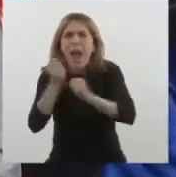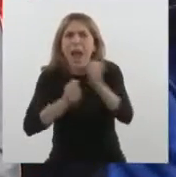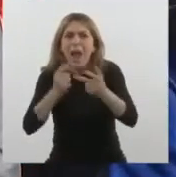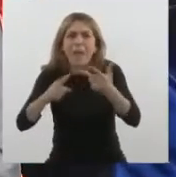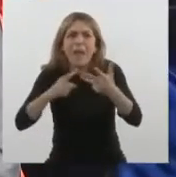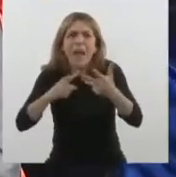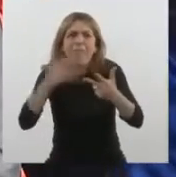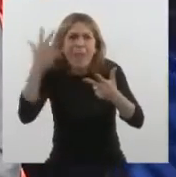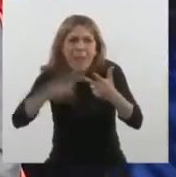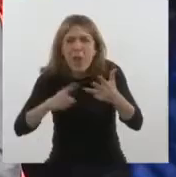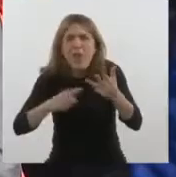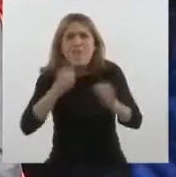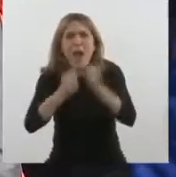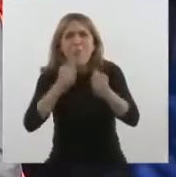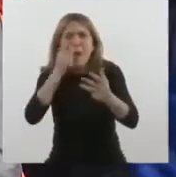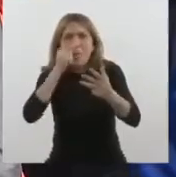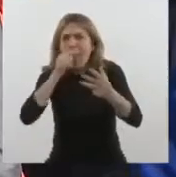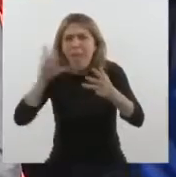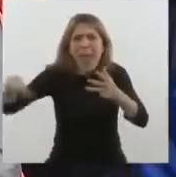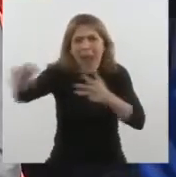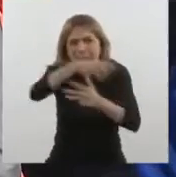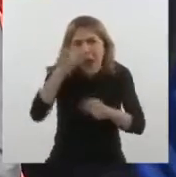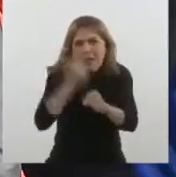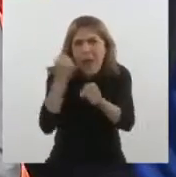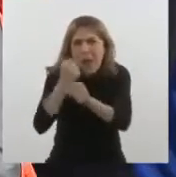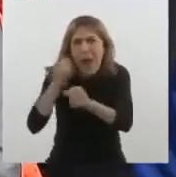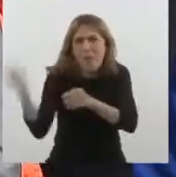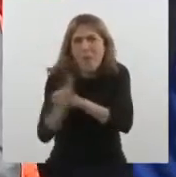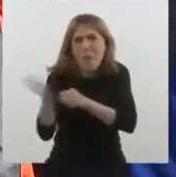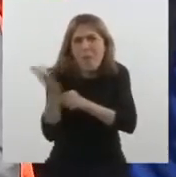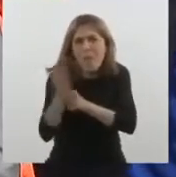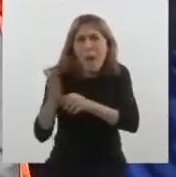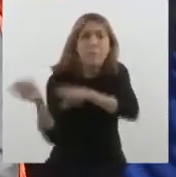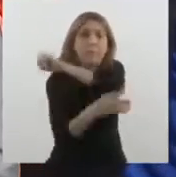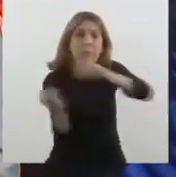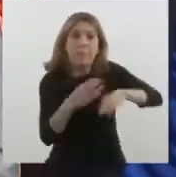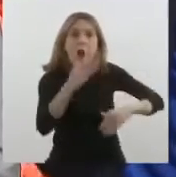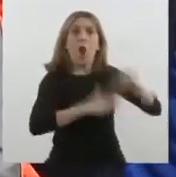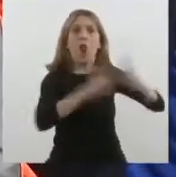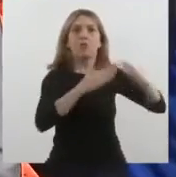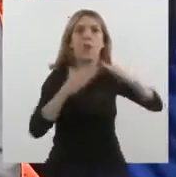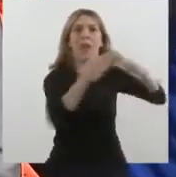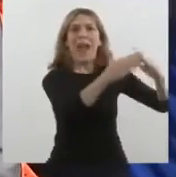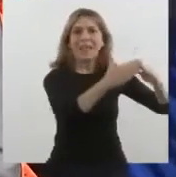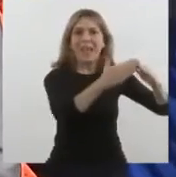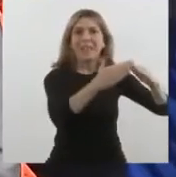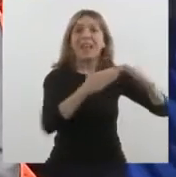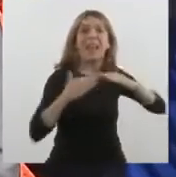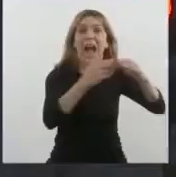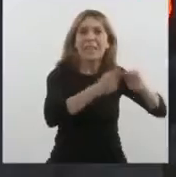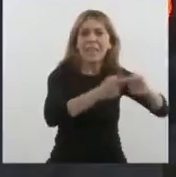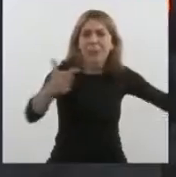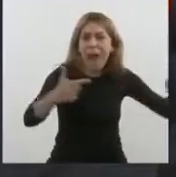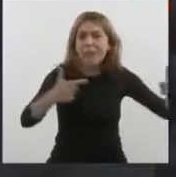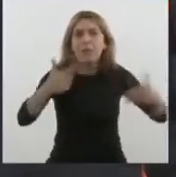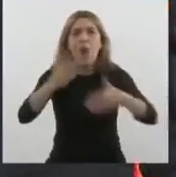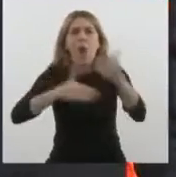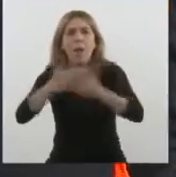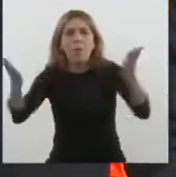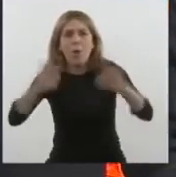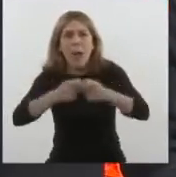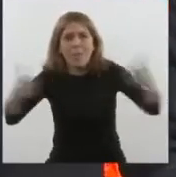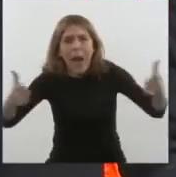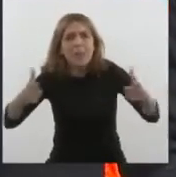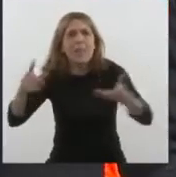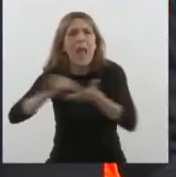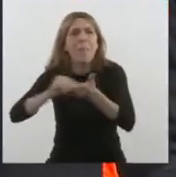madera. Y todo eso es poner en marcha la economía. Más viviendas, más obras públicas, más trabajo, mejor